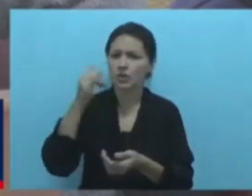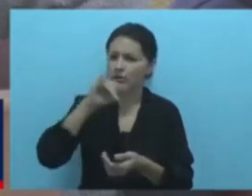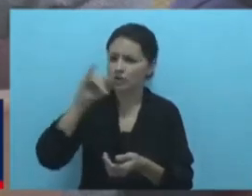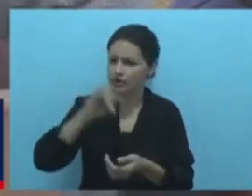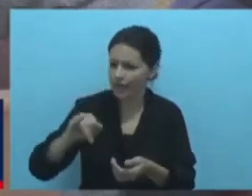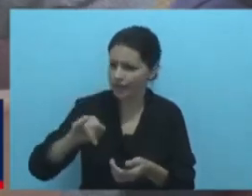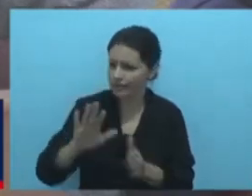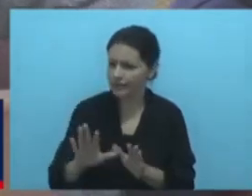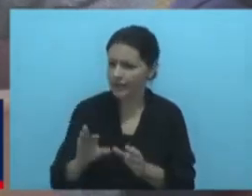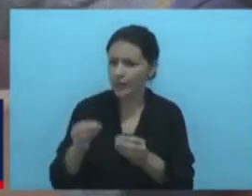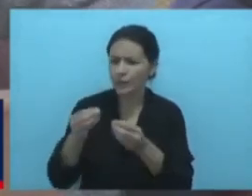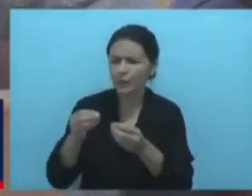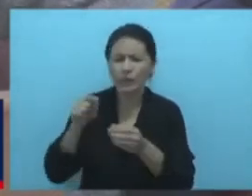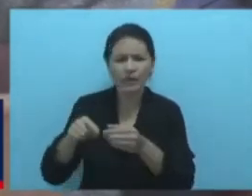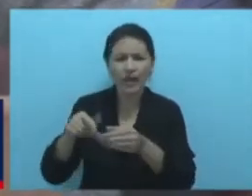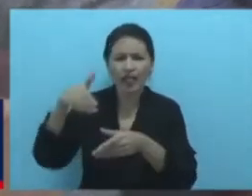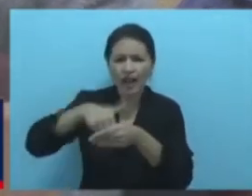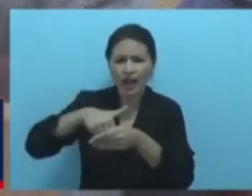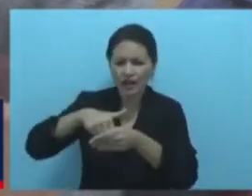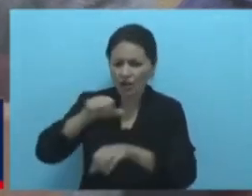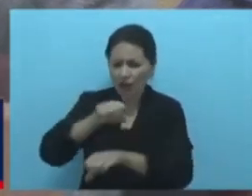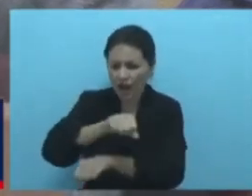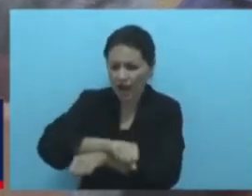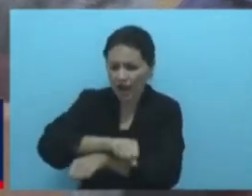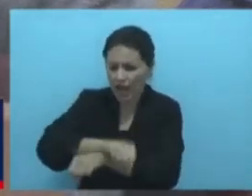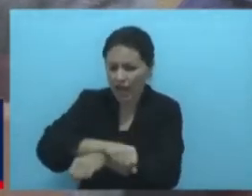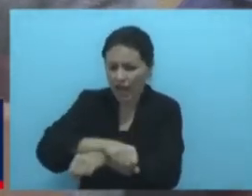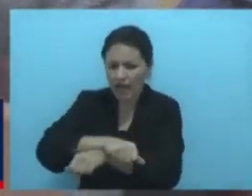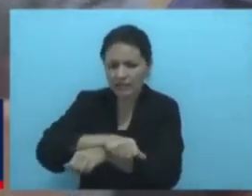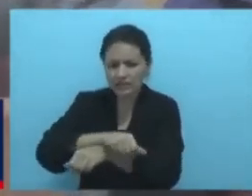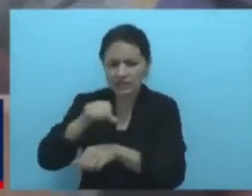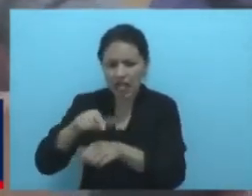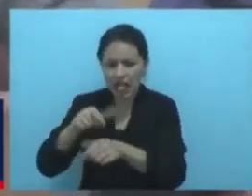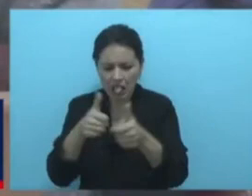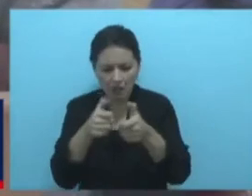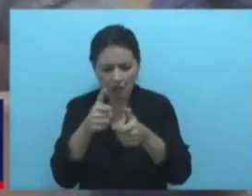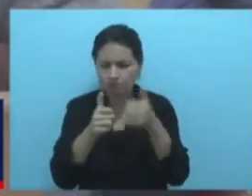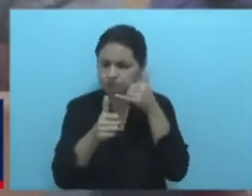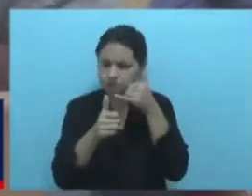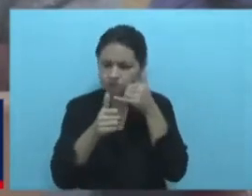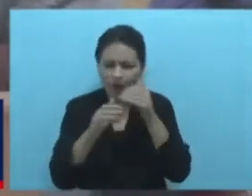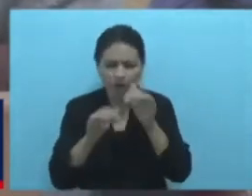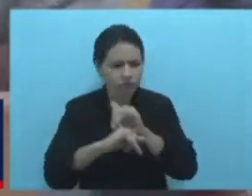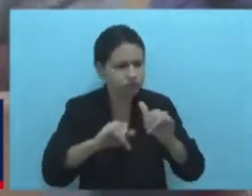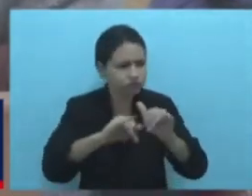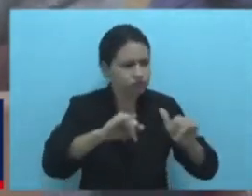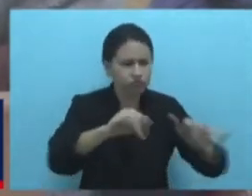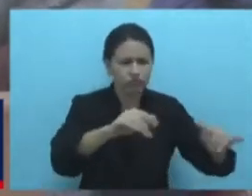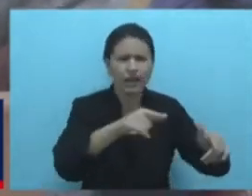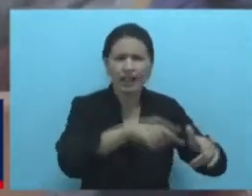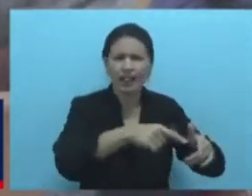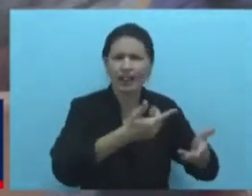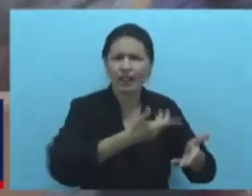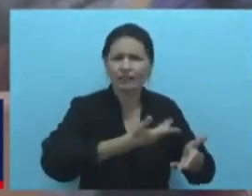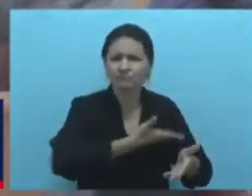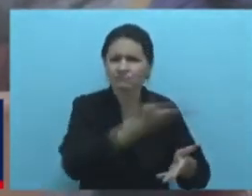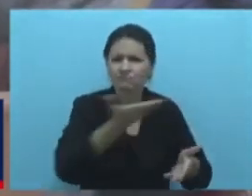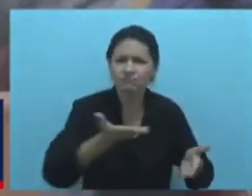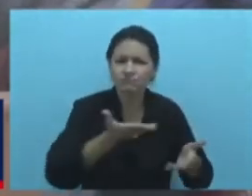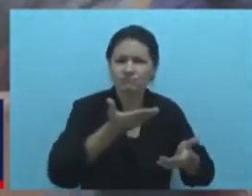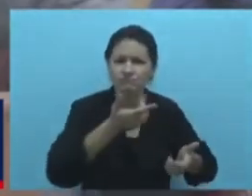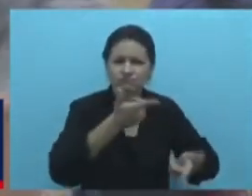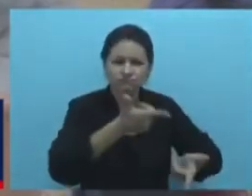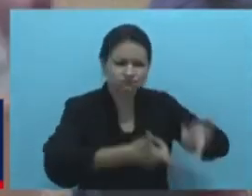la difusión de información para que después se vuelquen las calles y que de las calles todo lo que se vuelca termina generando sangre